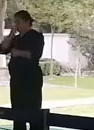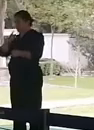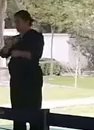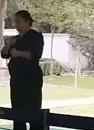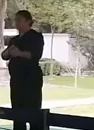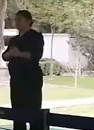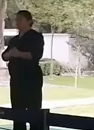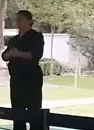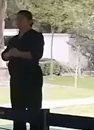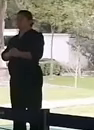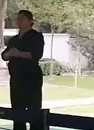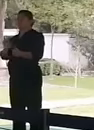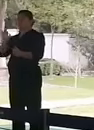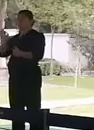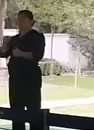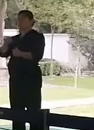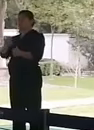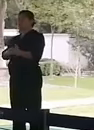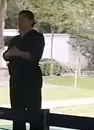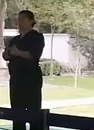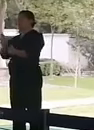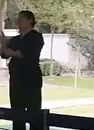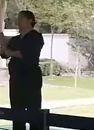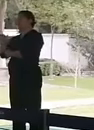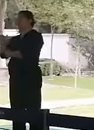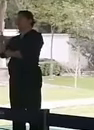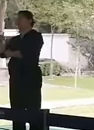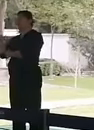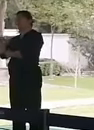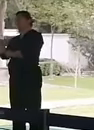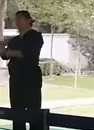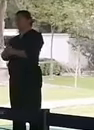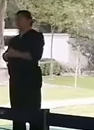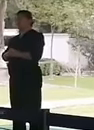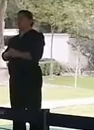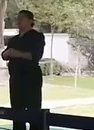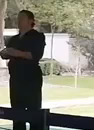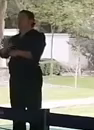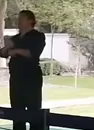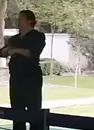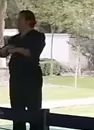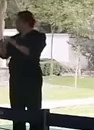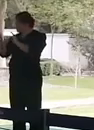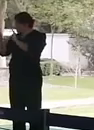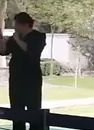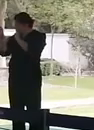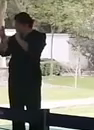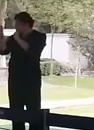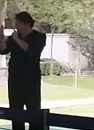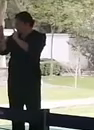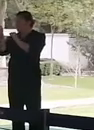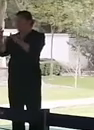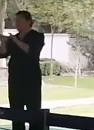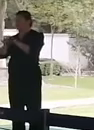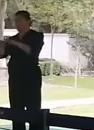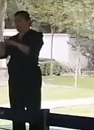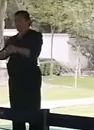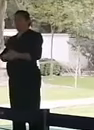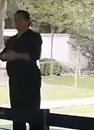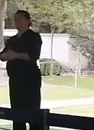estuviera Brian pues trabajando ya más directamente como con Gigi,